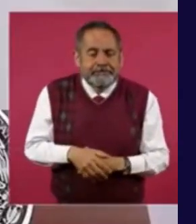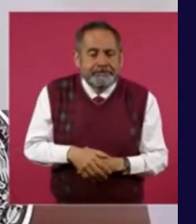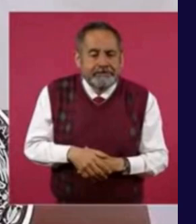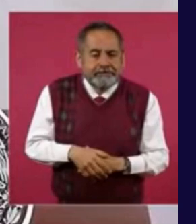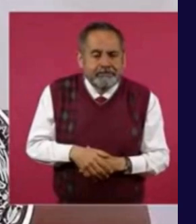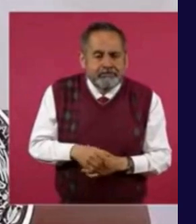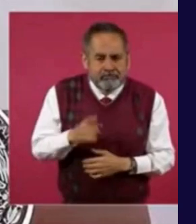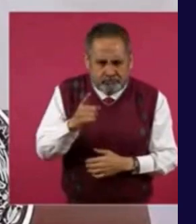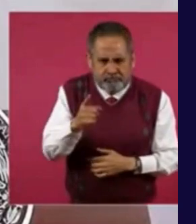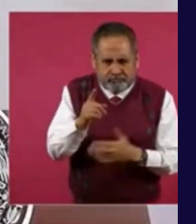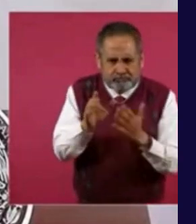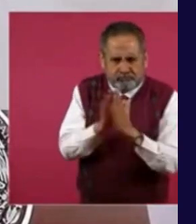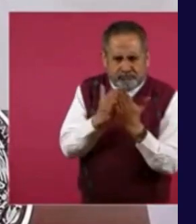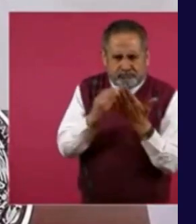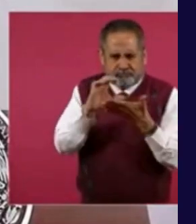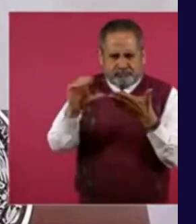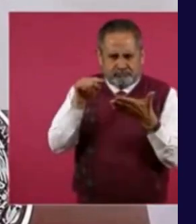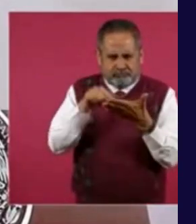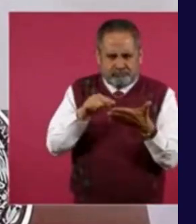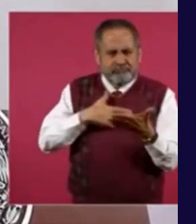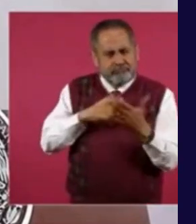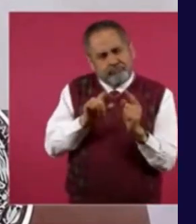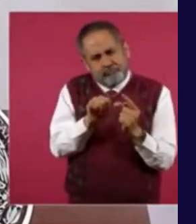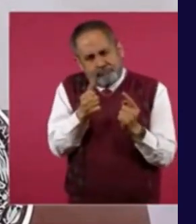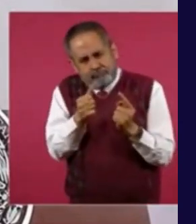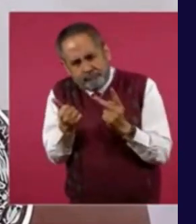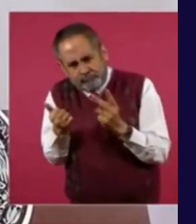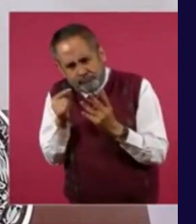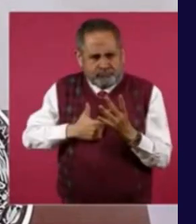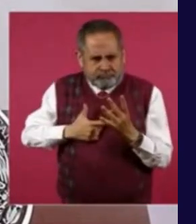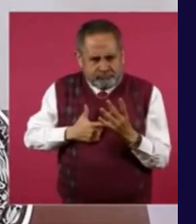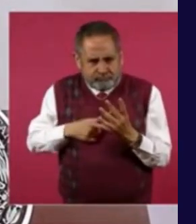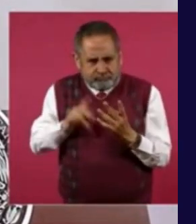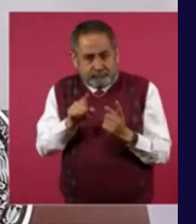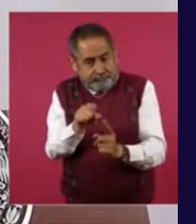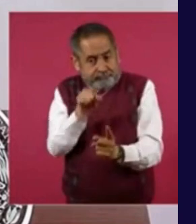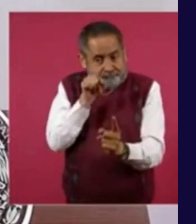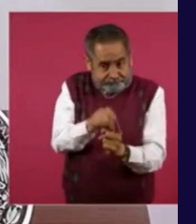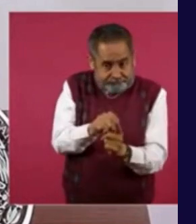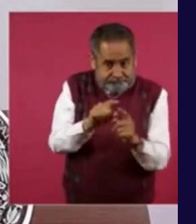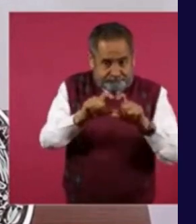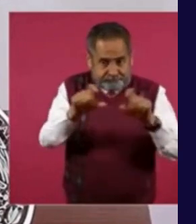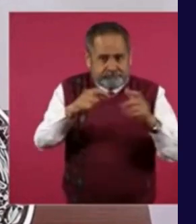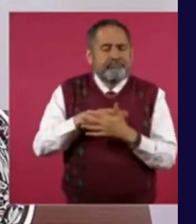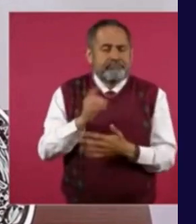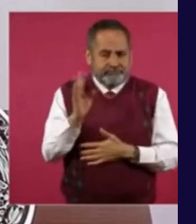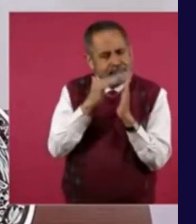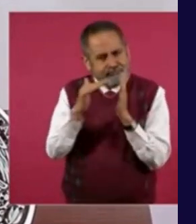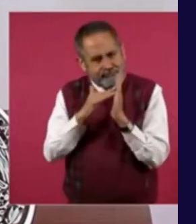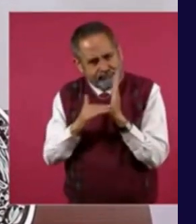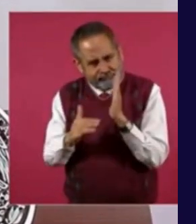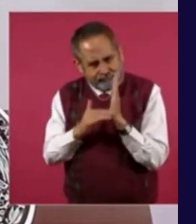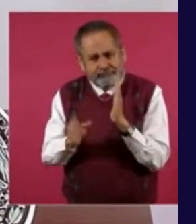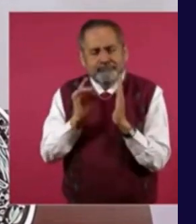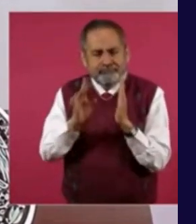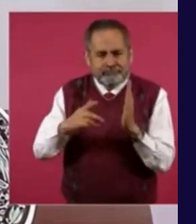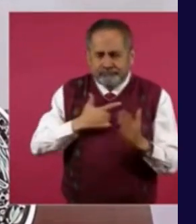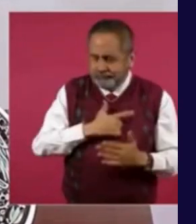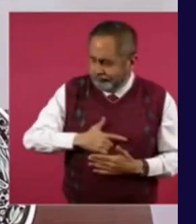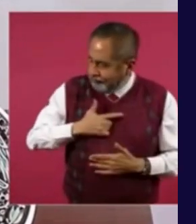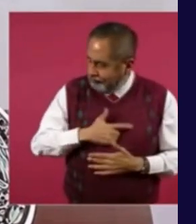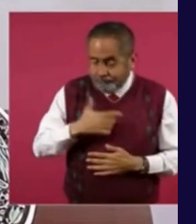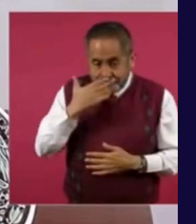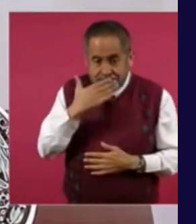Ciudad de México el próximo martes aclaró que asistirá como acompañante sin participar activamente con un discurso pero